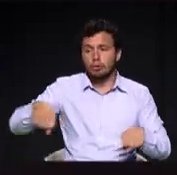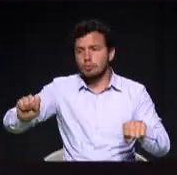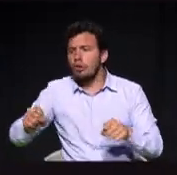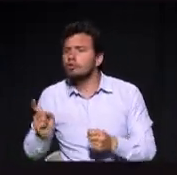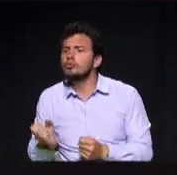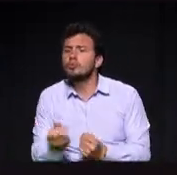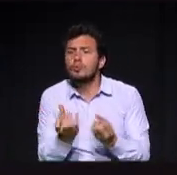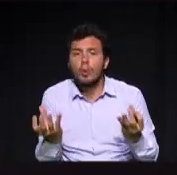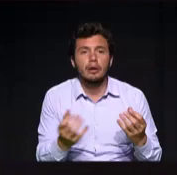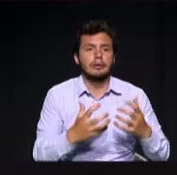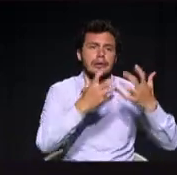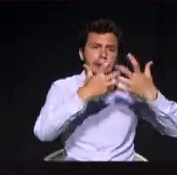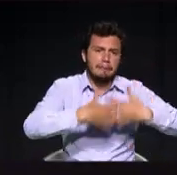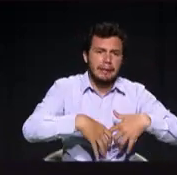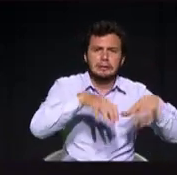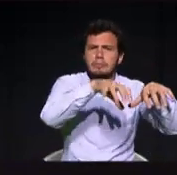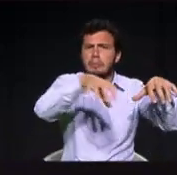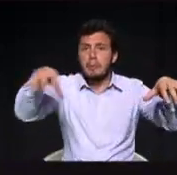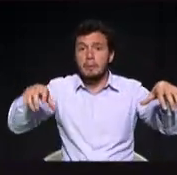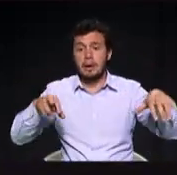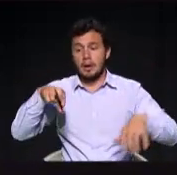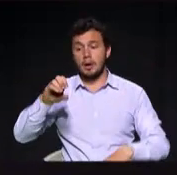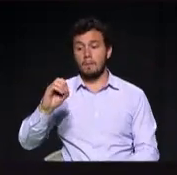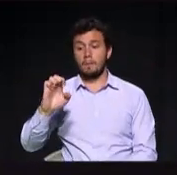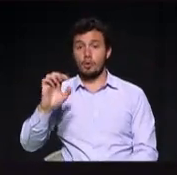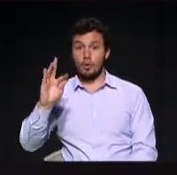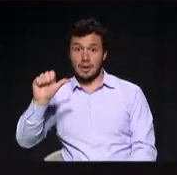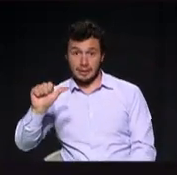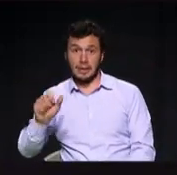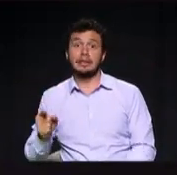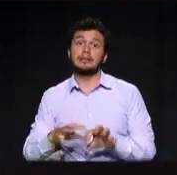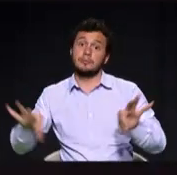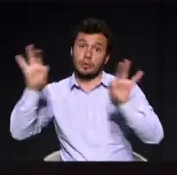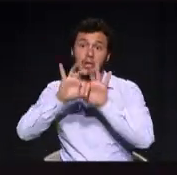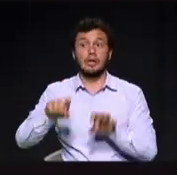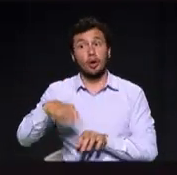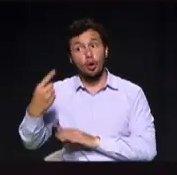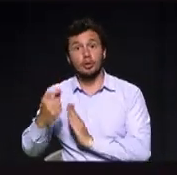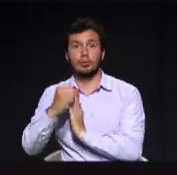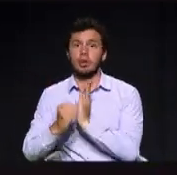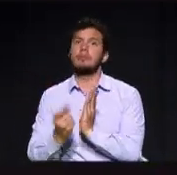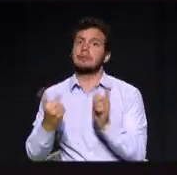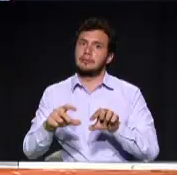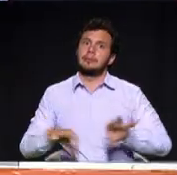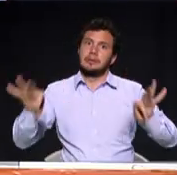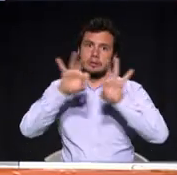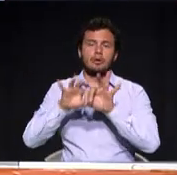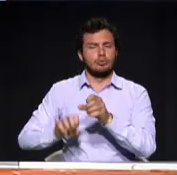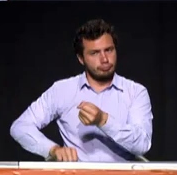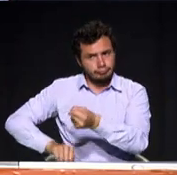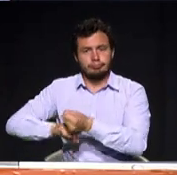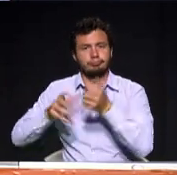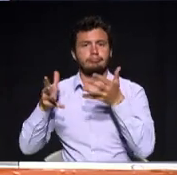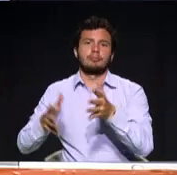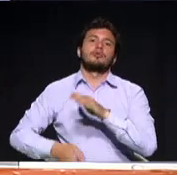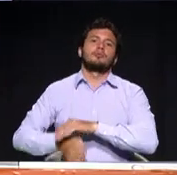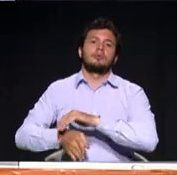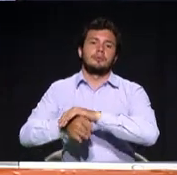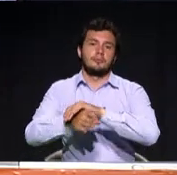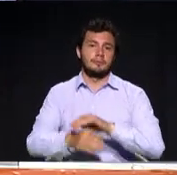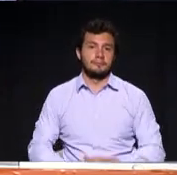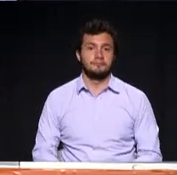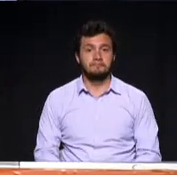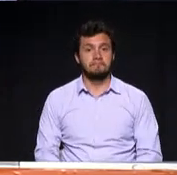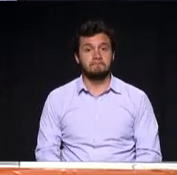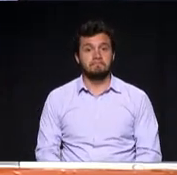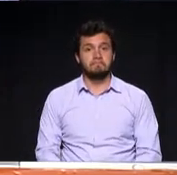contaminan el poeta es importante el peje que también lo es y vamos a avanzar en su implementación gracias candidato y muy bien